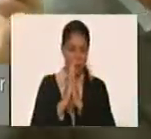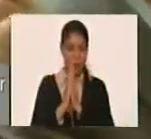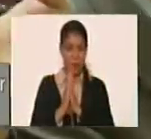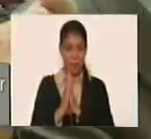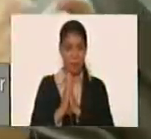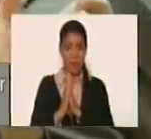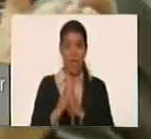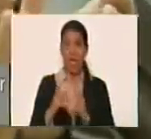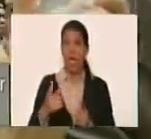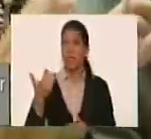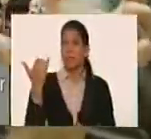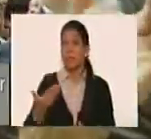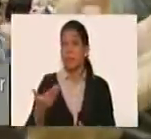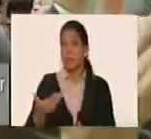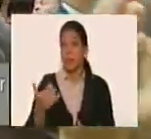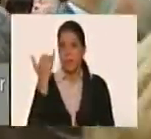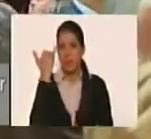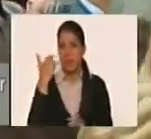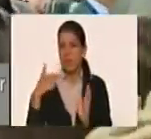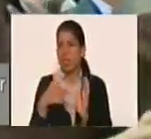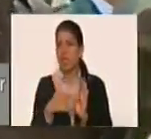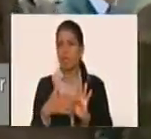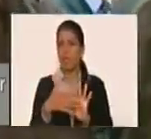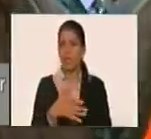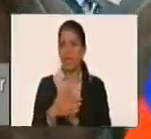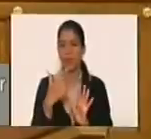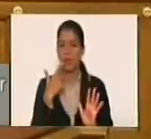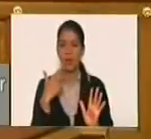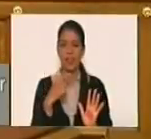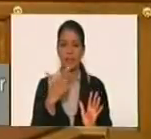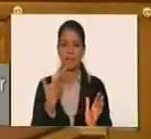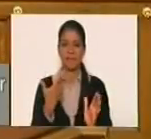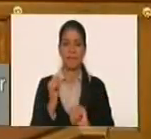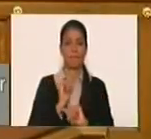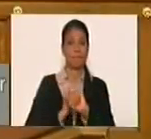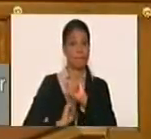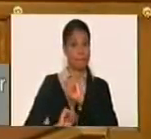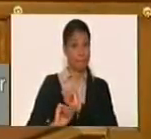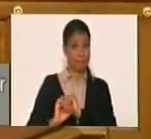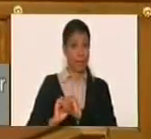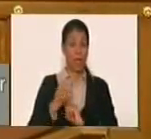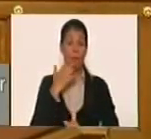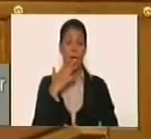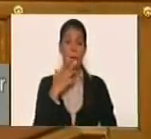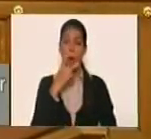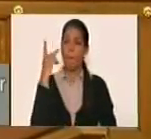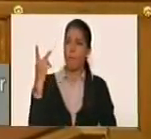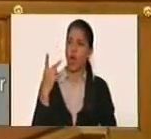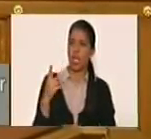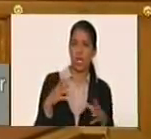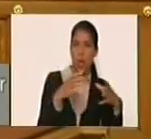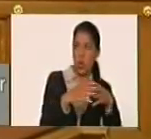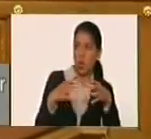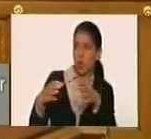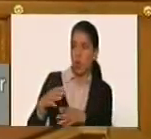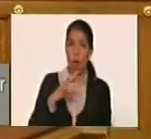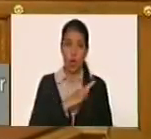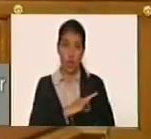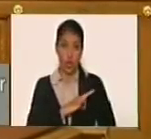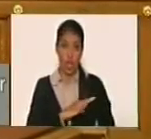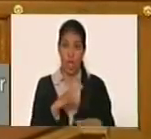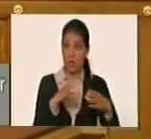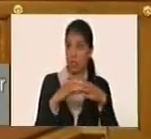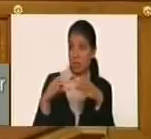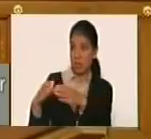también algo muy importante para prevenir el fascismo, y es la prohibición a partidos políticos, movimientos sociales y a cualquier tipo